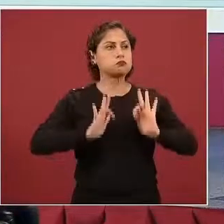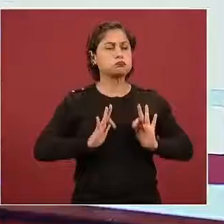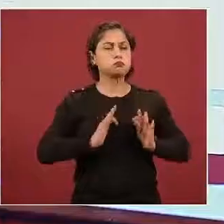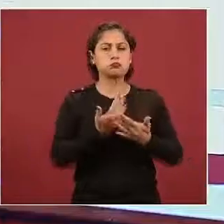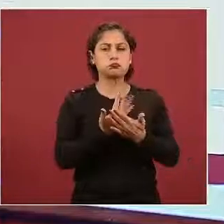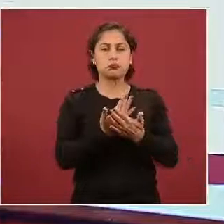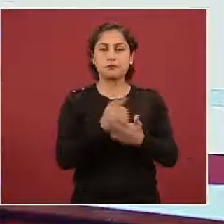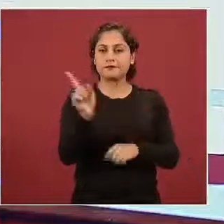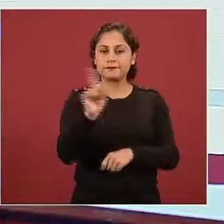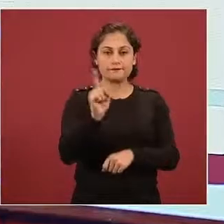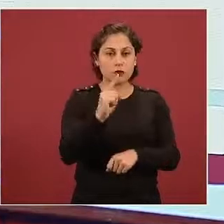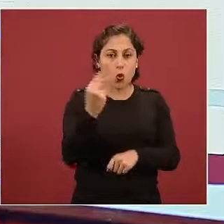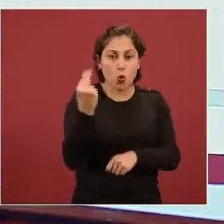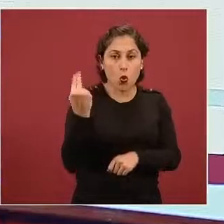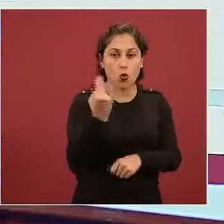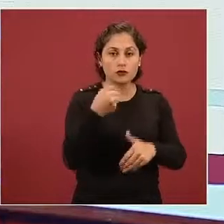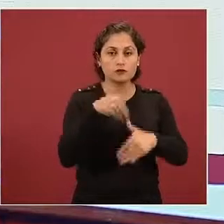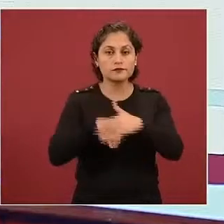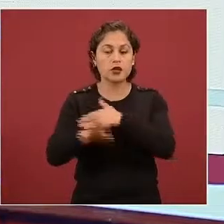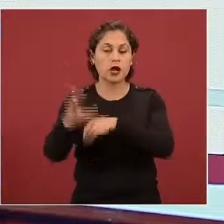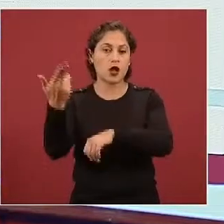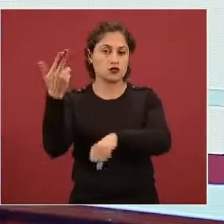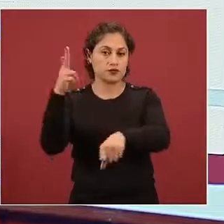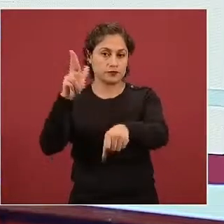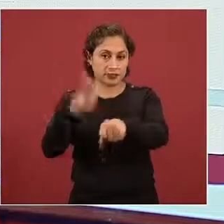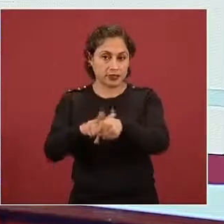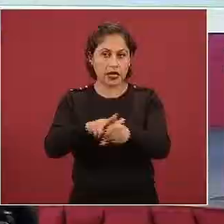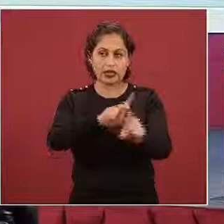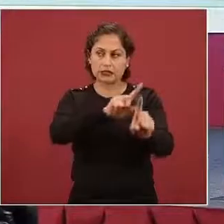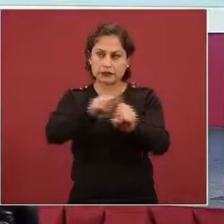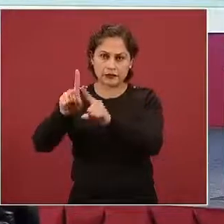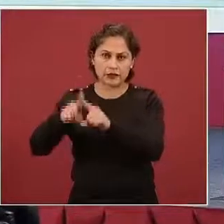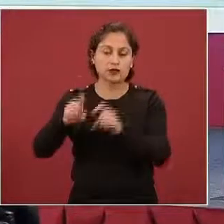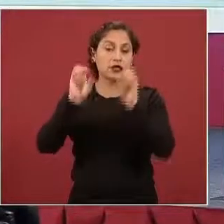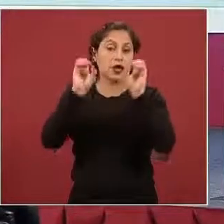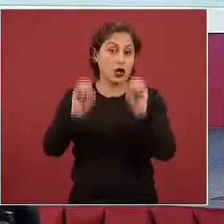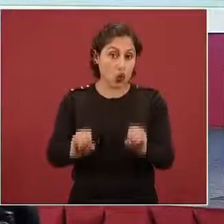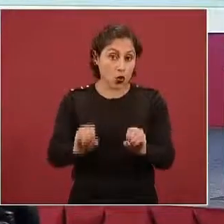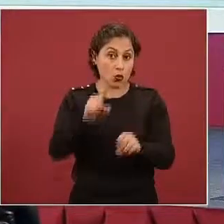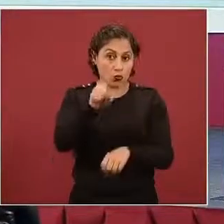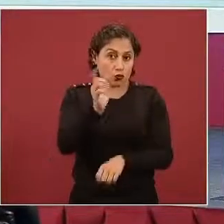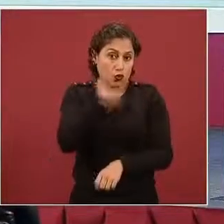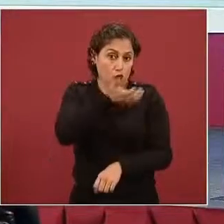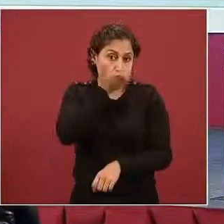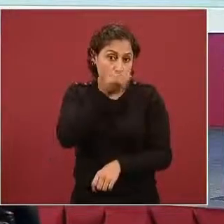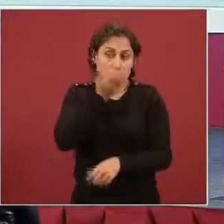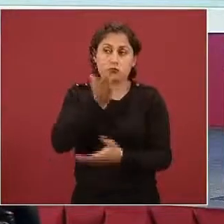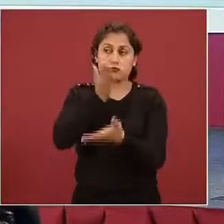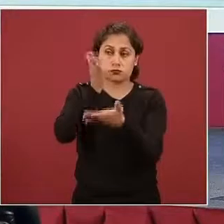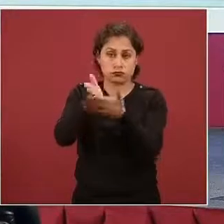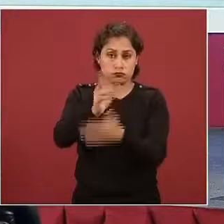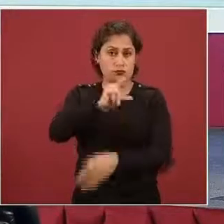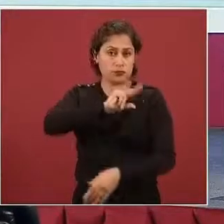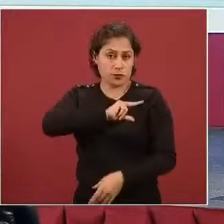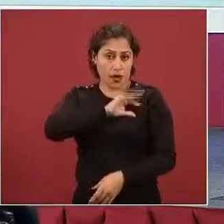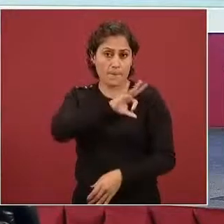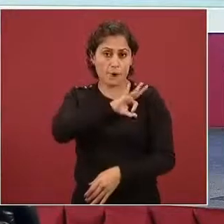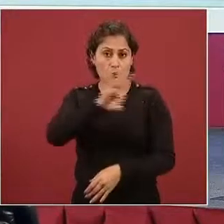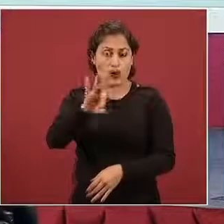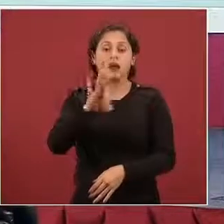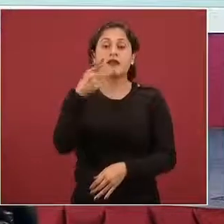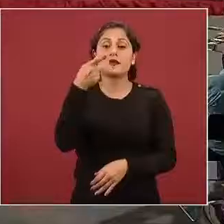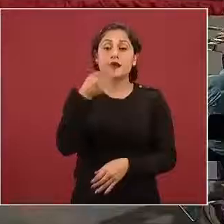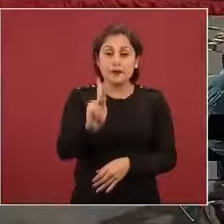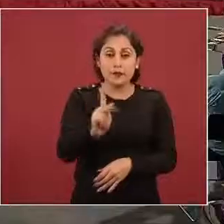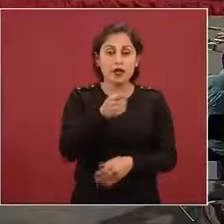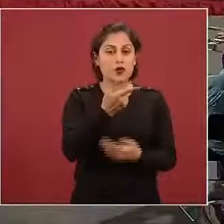médica en los hospitales públicos o si lo prefiere y acostumbra a hacerlo, vaya a un hospital privado, pero los hospitales